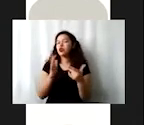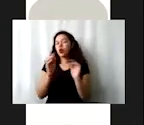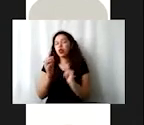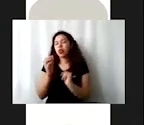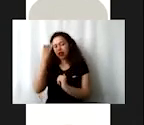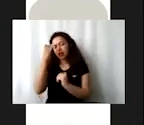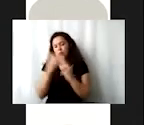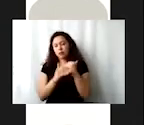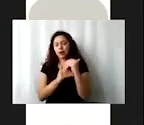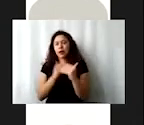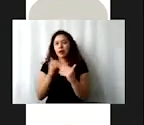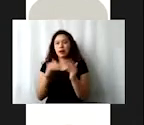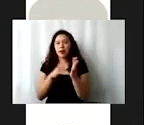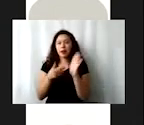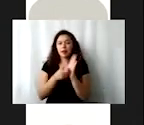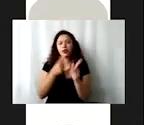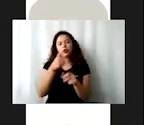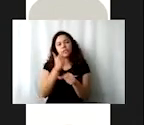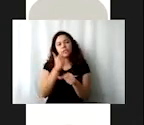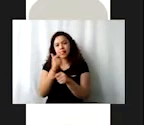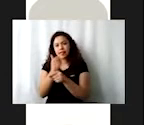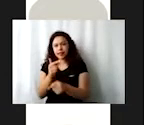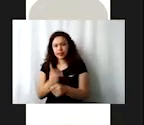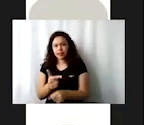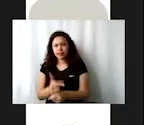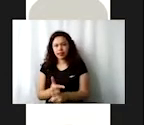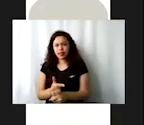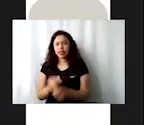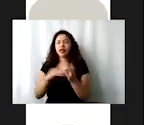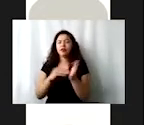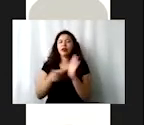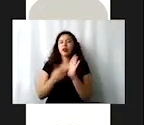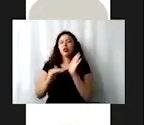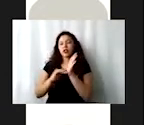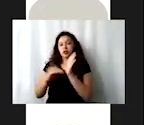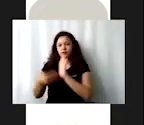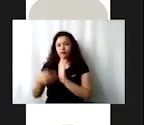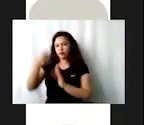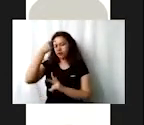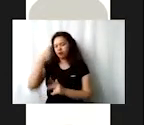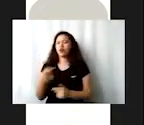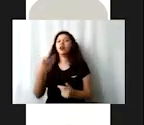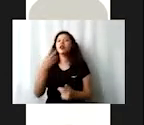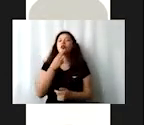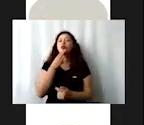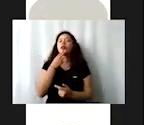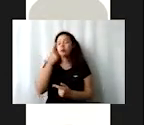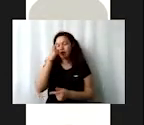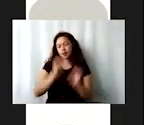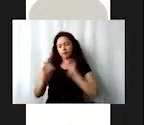a partir de esa metodología y, por supuesto, métodos y técnicas que estarás utilizando para ello.